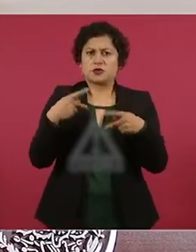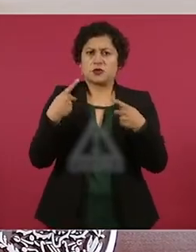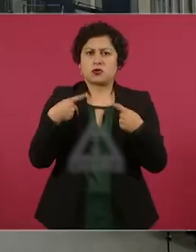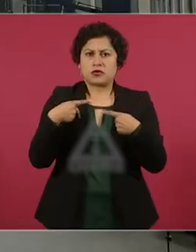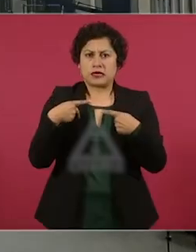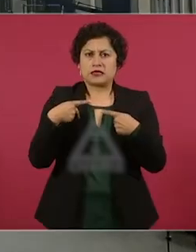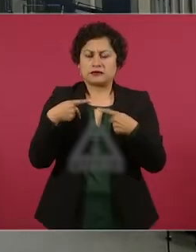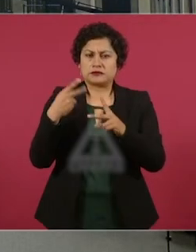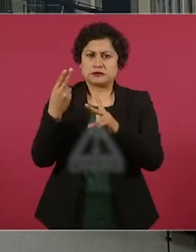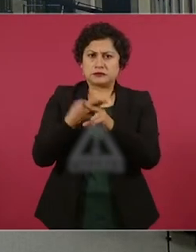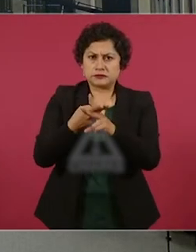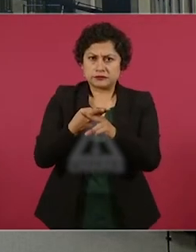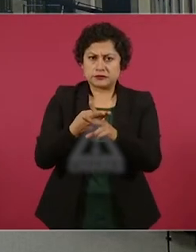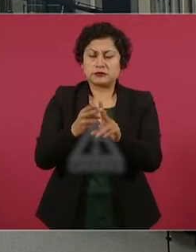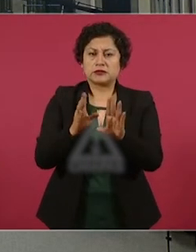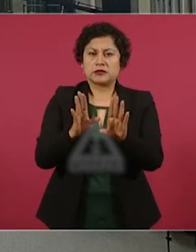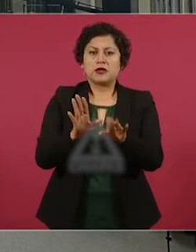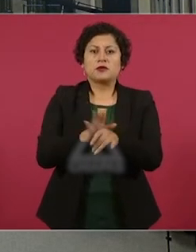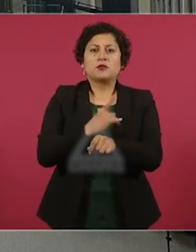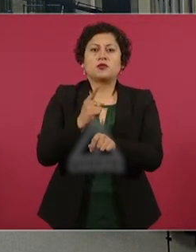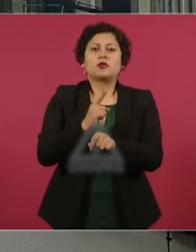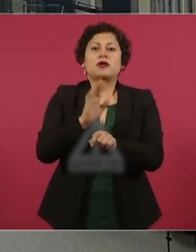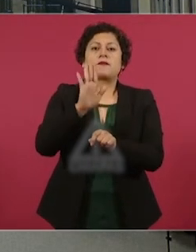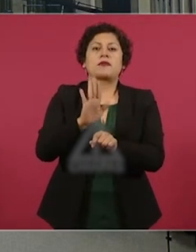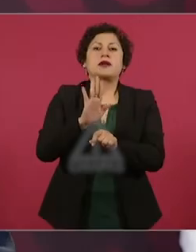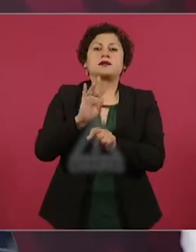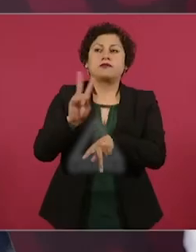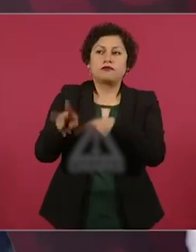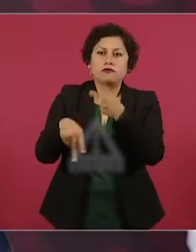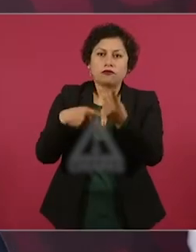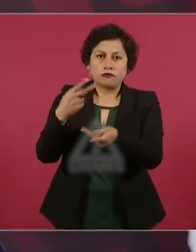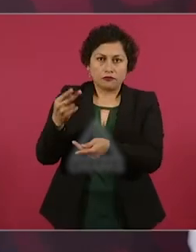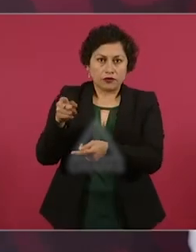fueron a un hotel y al parecer